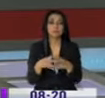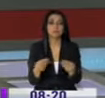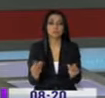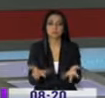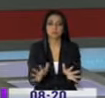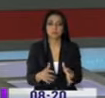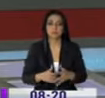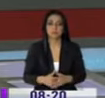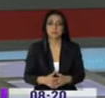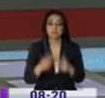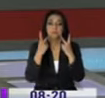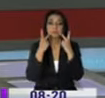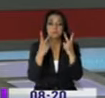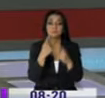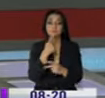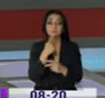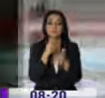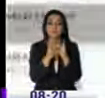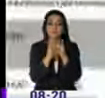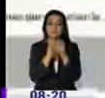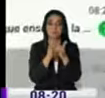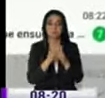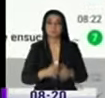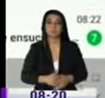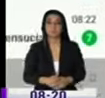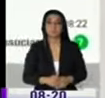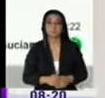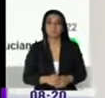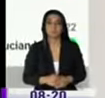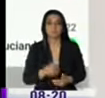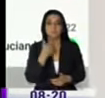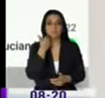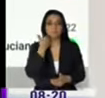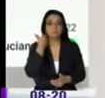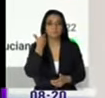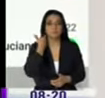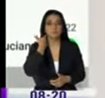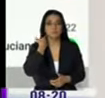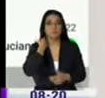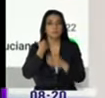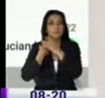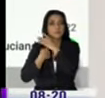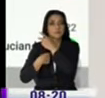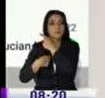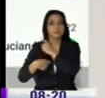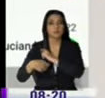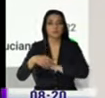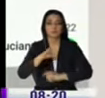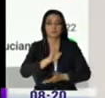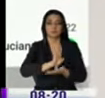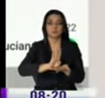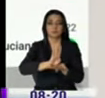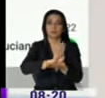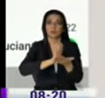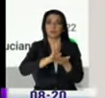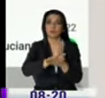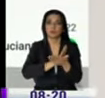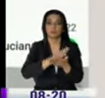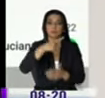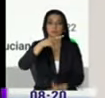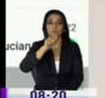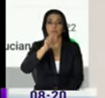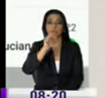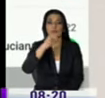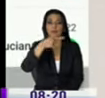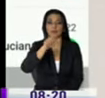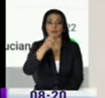también. Veamos lo que nos dicen a través del WhatsApp, ¿le parece? Francisco Ronquillo dice, barrio sector Las Mayas, en la Loma de Pongasí, donde está